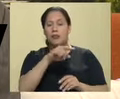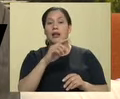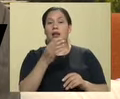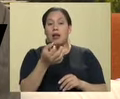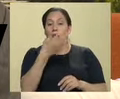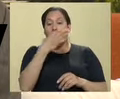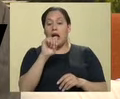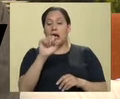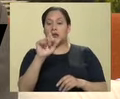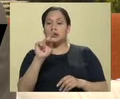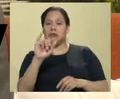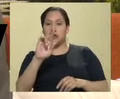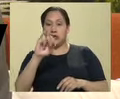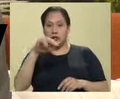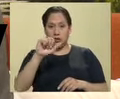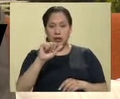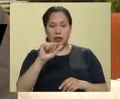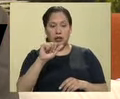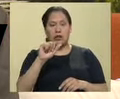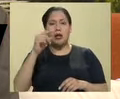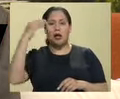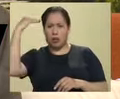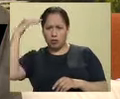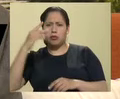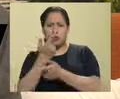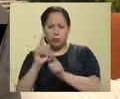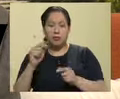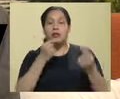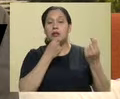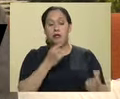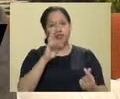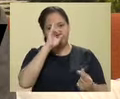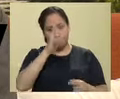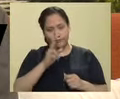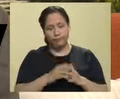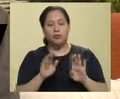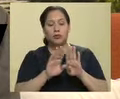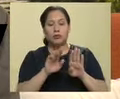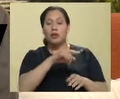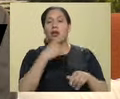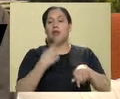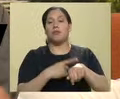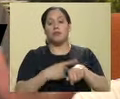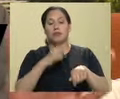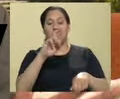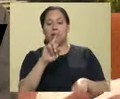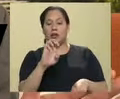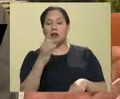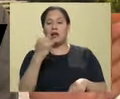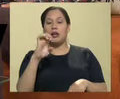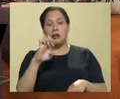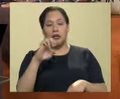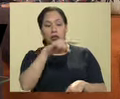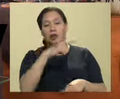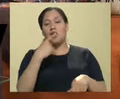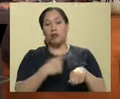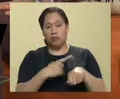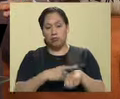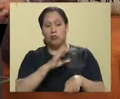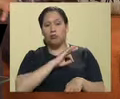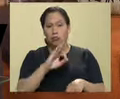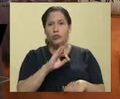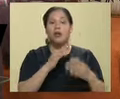aspirina. En adulto no, porque la frecuencia de síndrome de Reye es mucho más contundente entre los